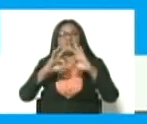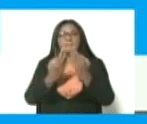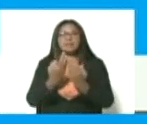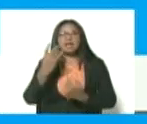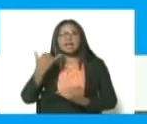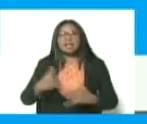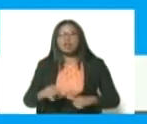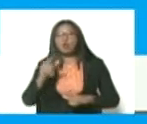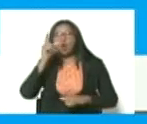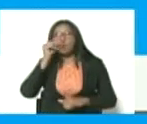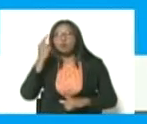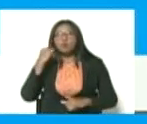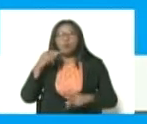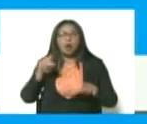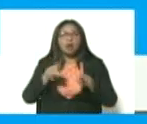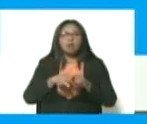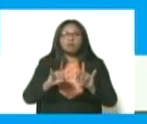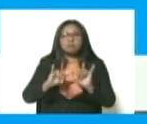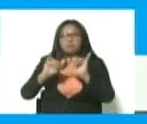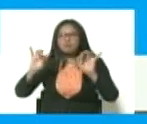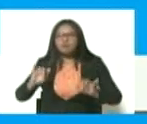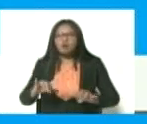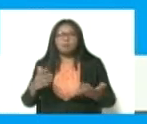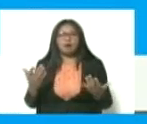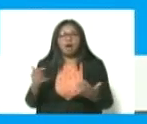hijas, nietos, nietas, bisnietos.